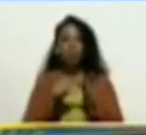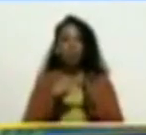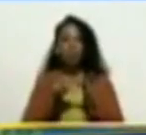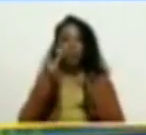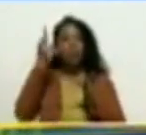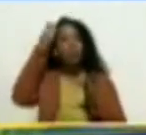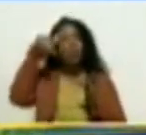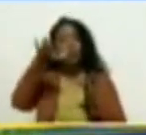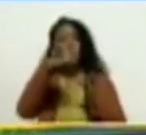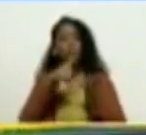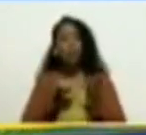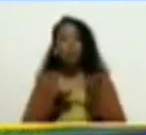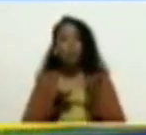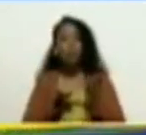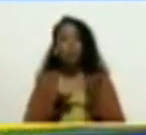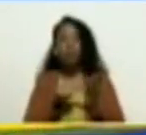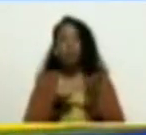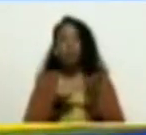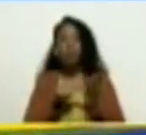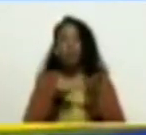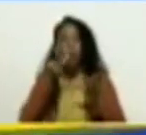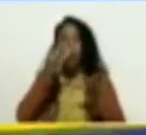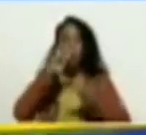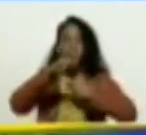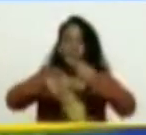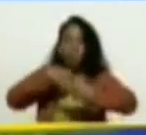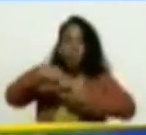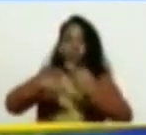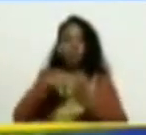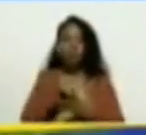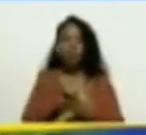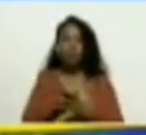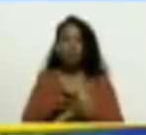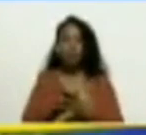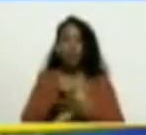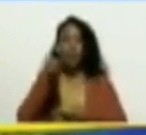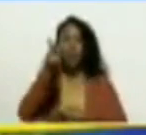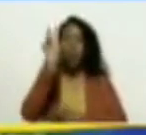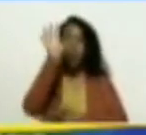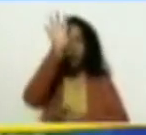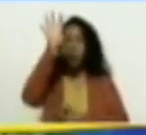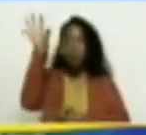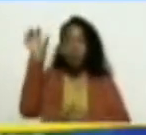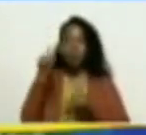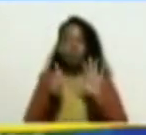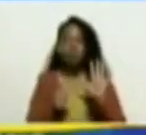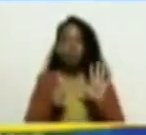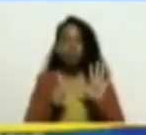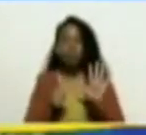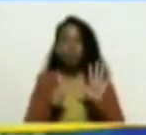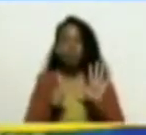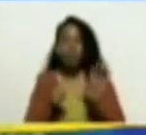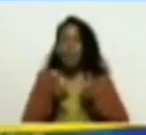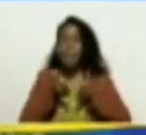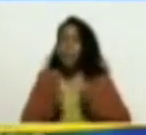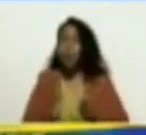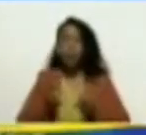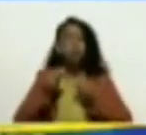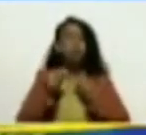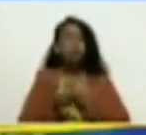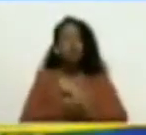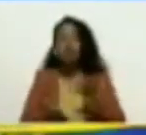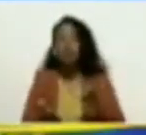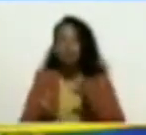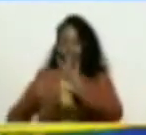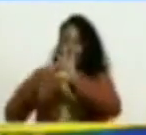pueblos, de dos revoluciones, de dos países que nacimos para ser